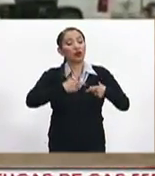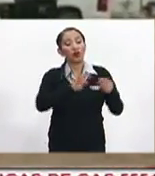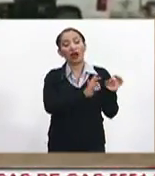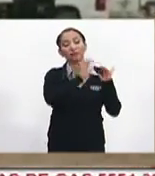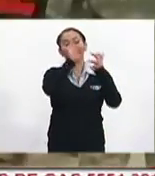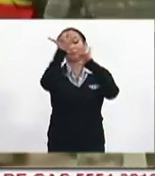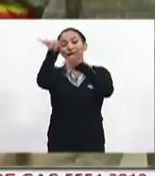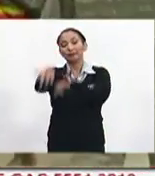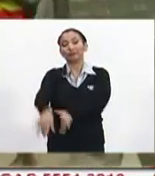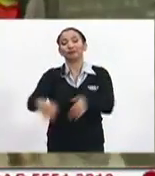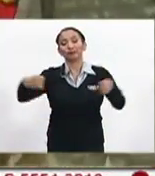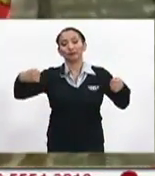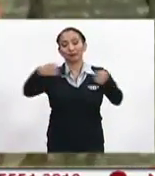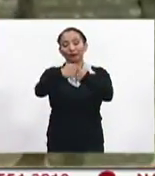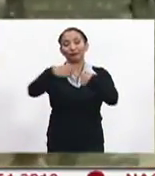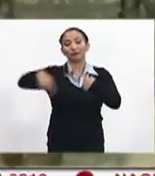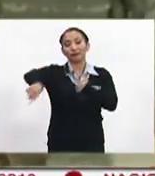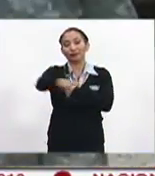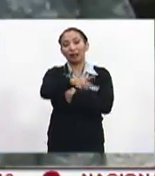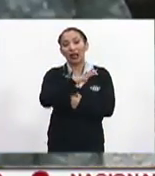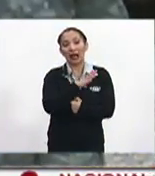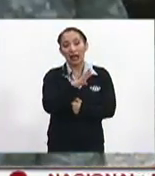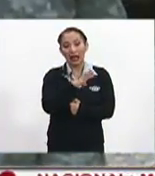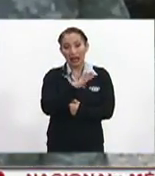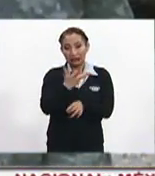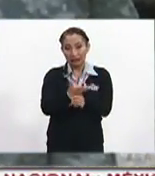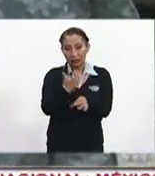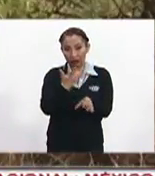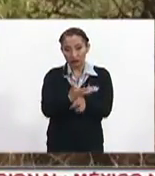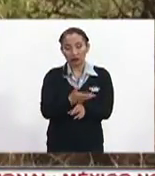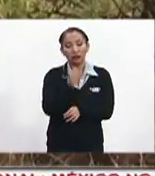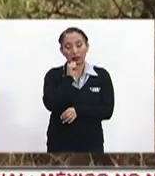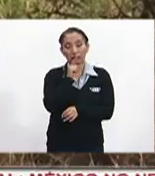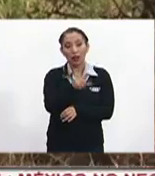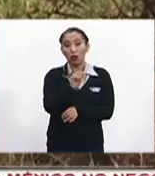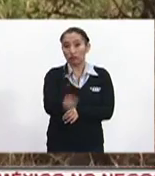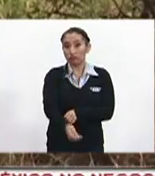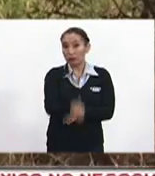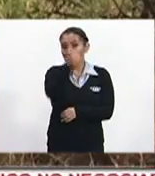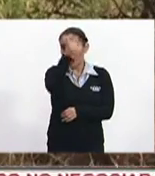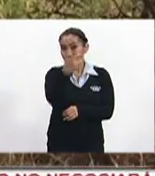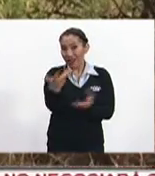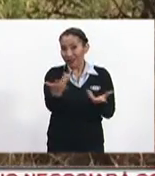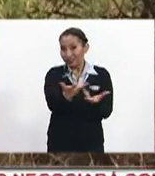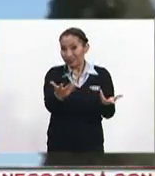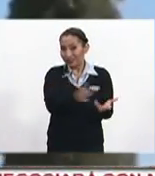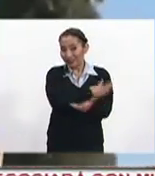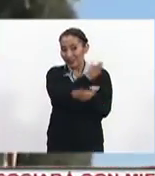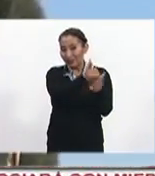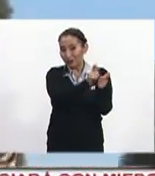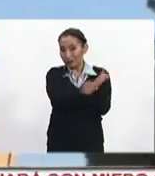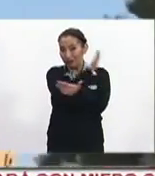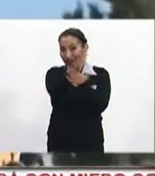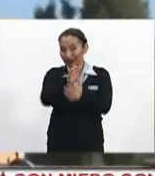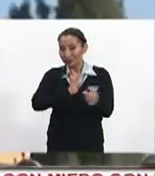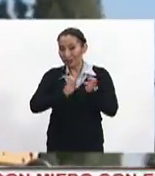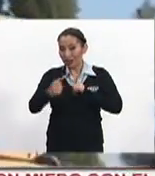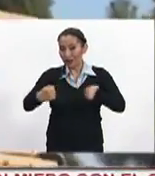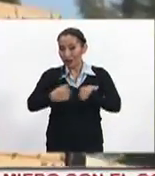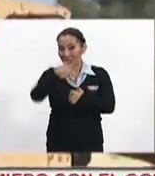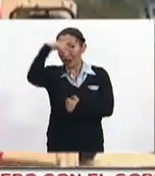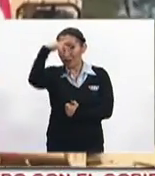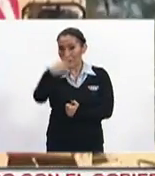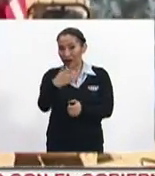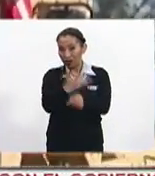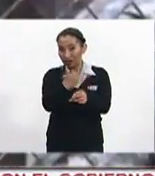el número de elementos de las tropas que serán utilizadas en la frontera, que por cierto no es la primera vez que se despliega la Guardia Nacional en la